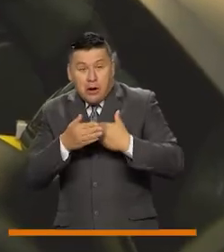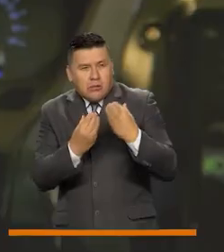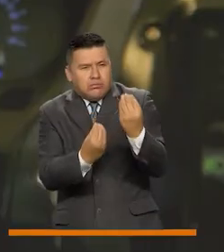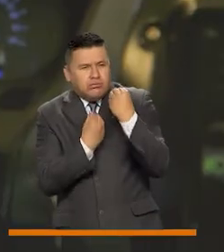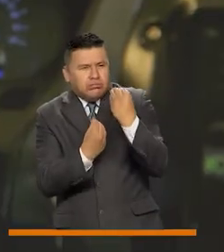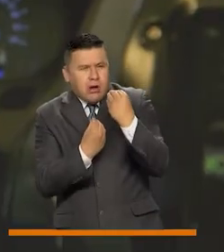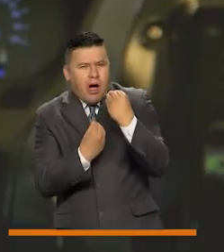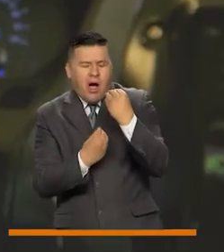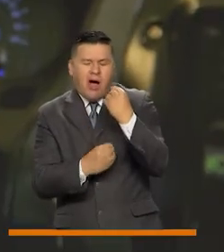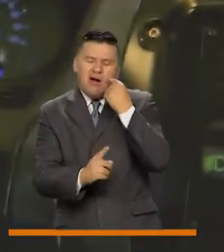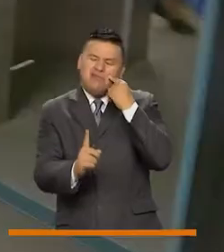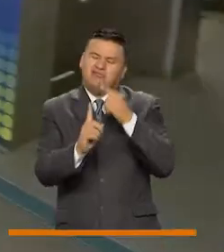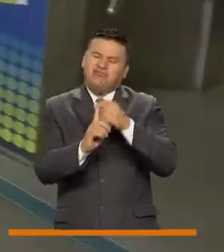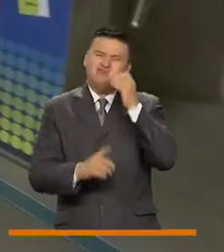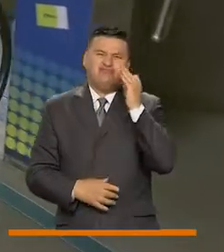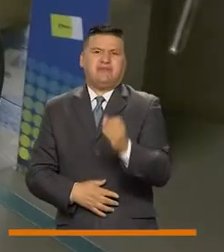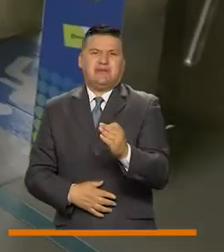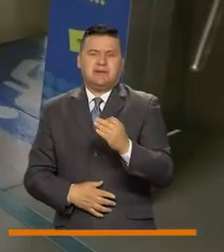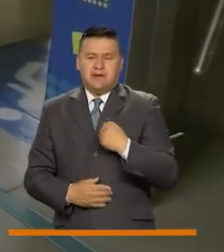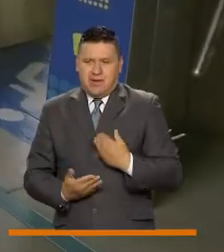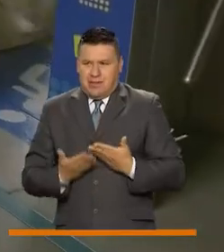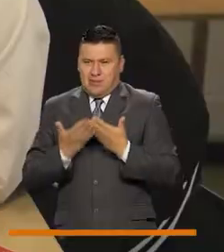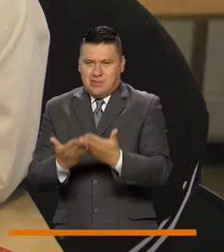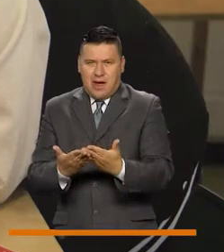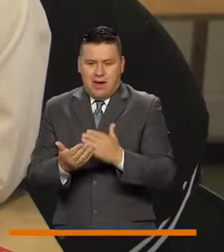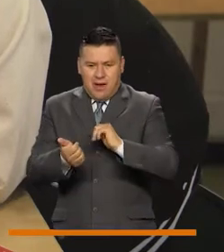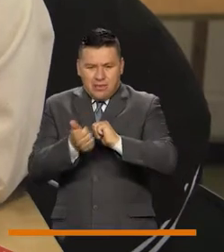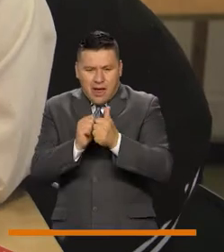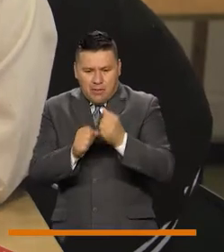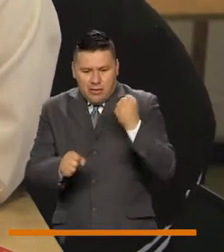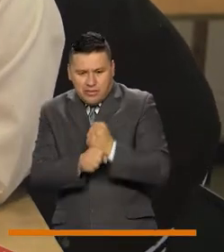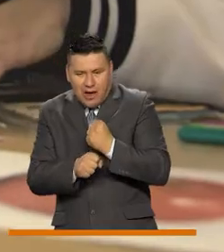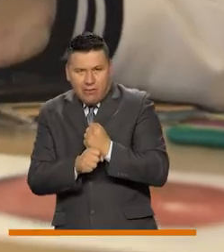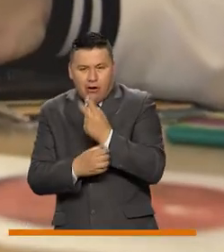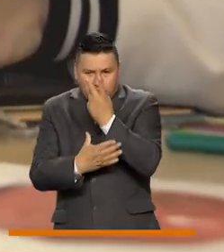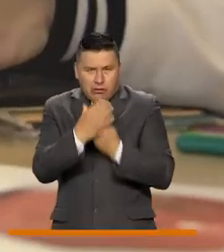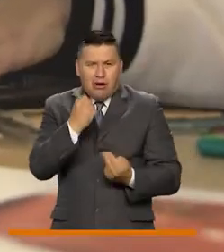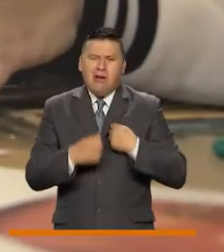CRI, estoy convencido que para amar, trabajar y hacer deporte,